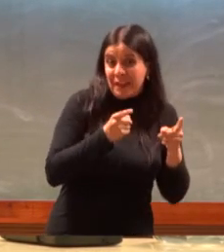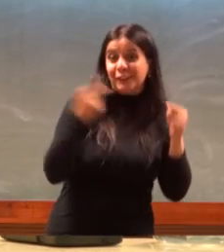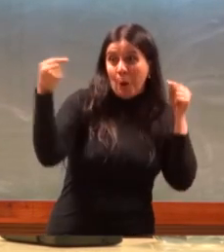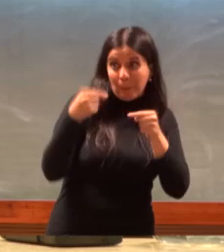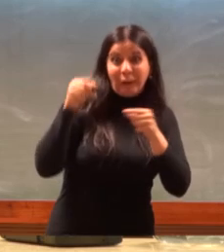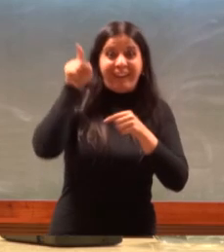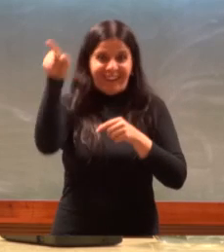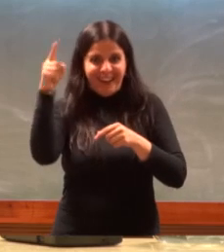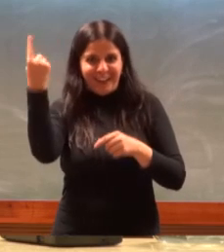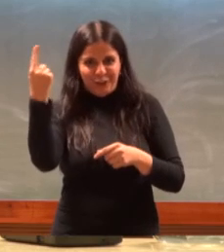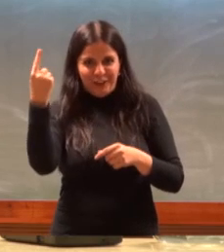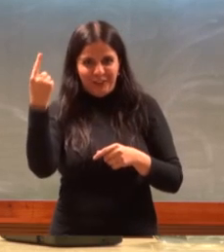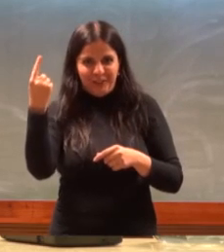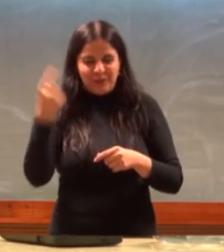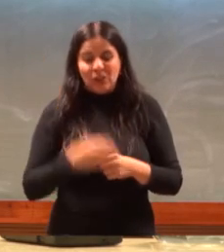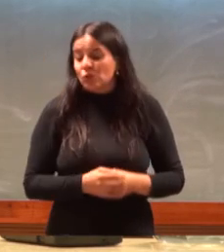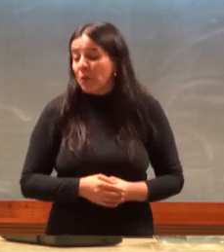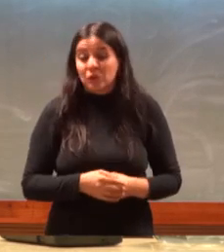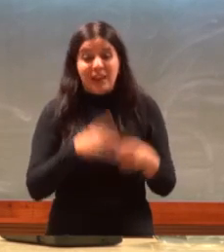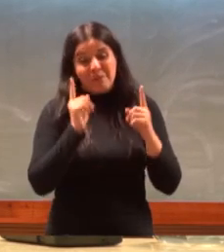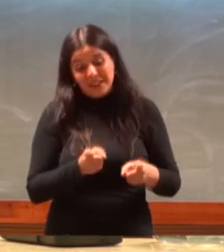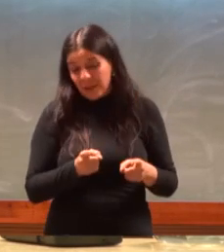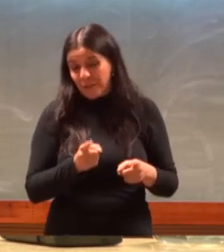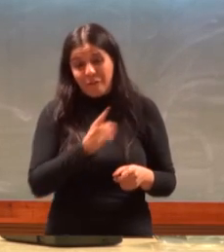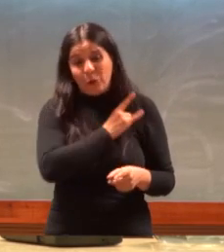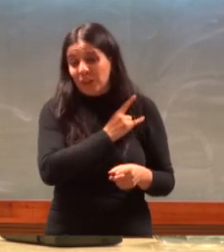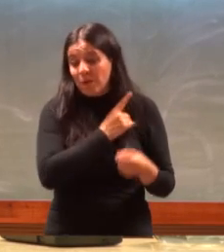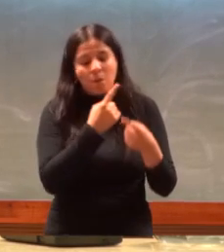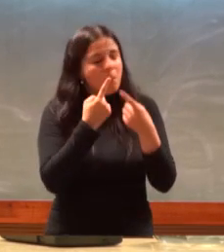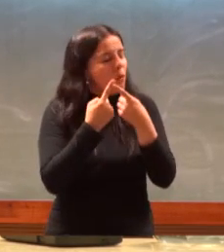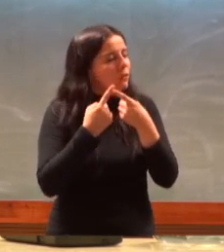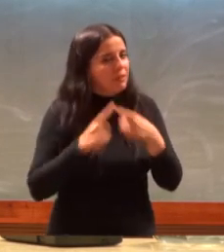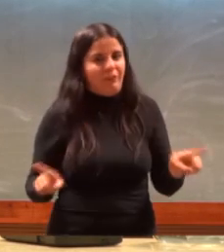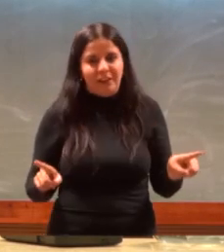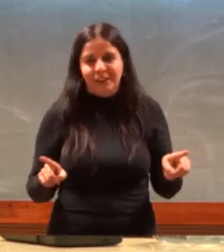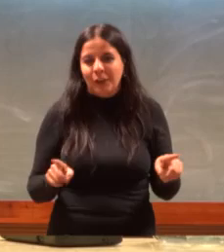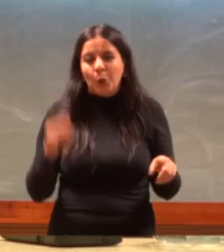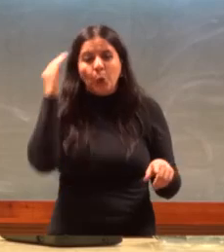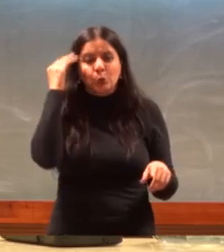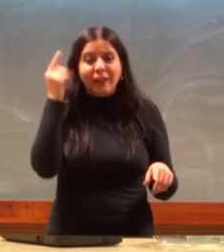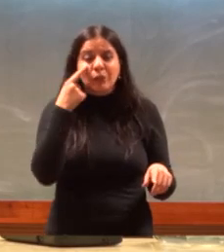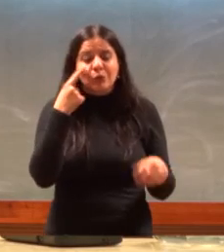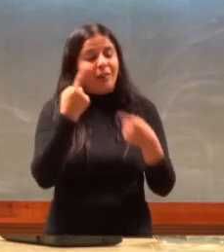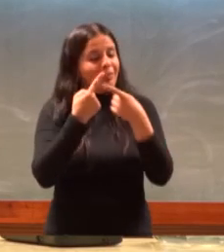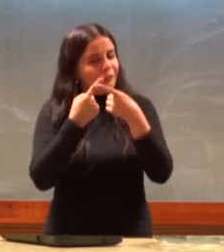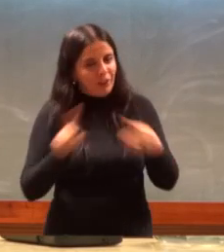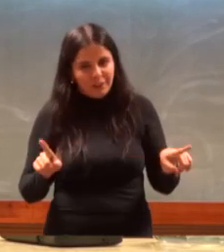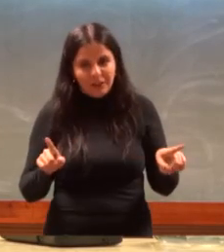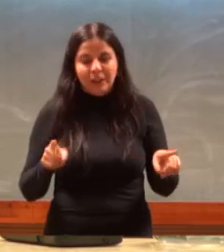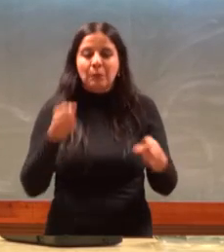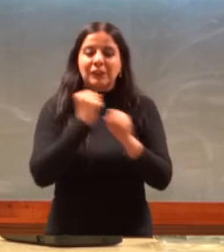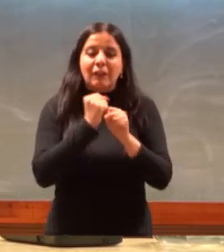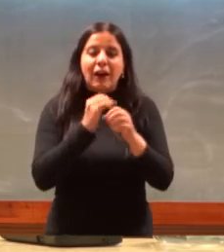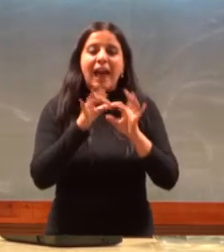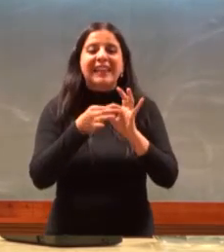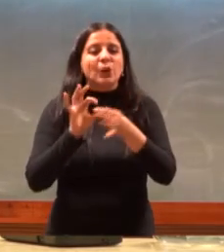difícil somos unidades académicas muy distintas tenemos culturas institucionales muy distintas Tenemos que trabajar articulando cada